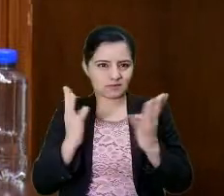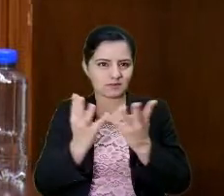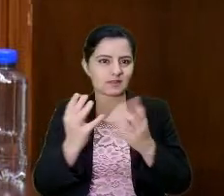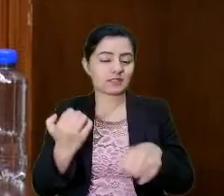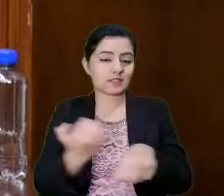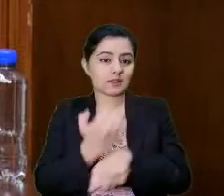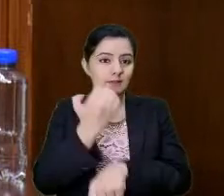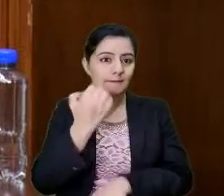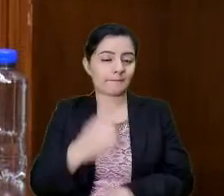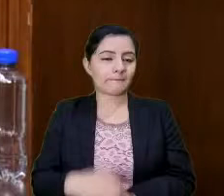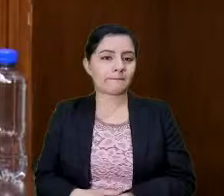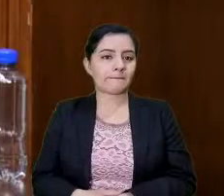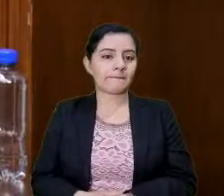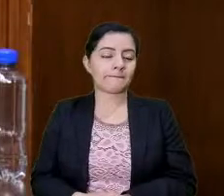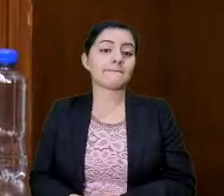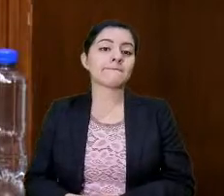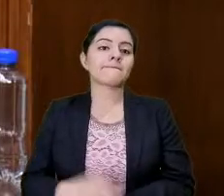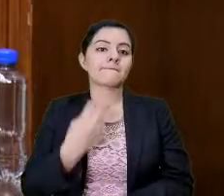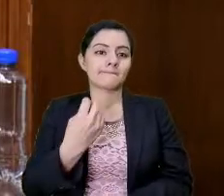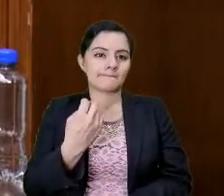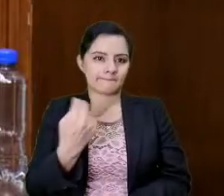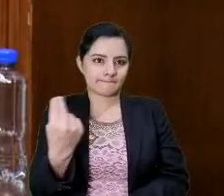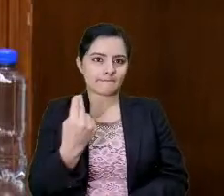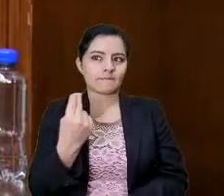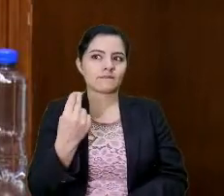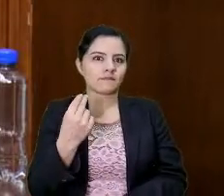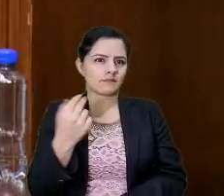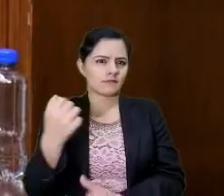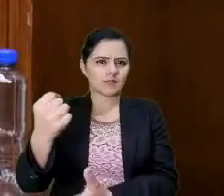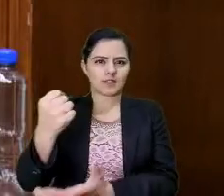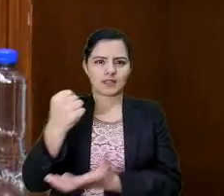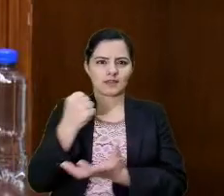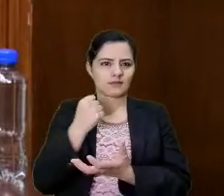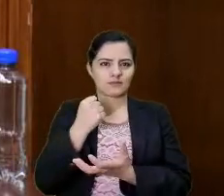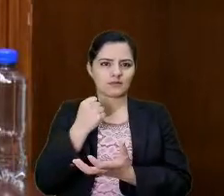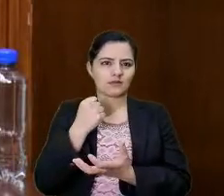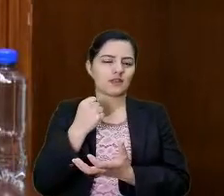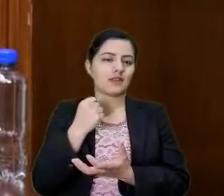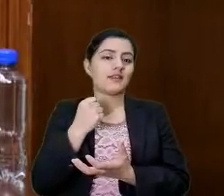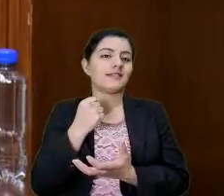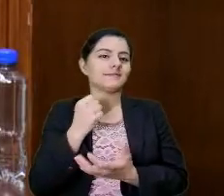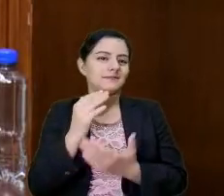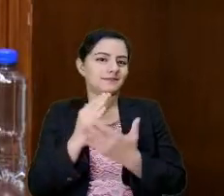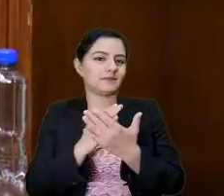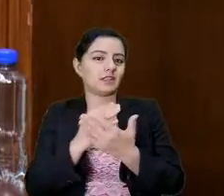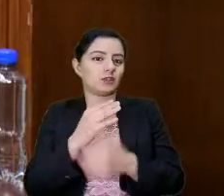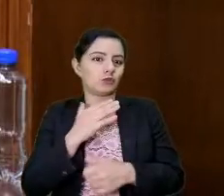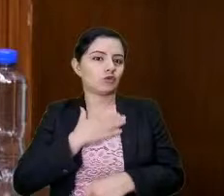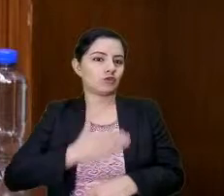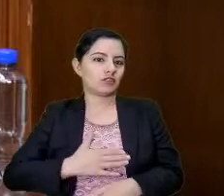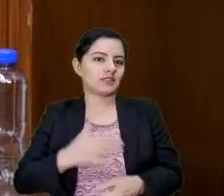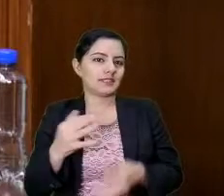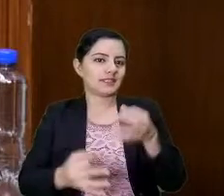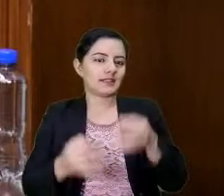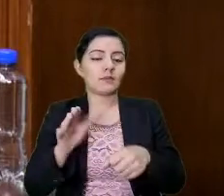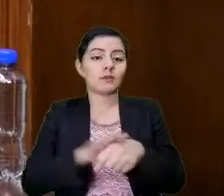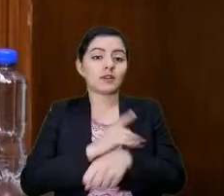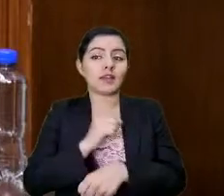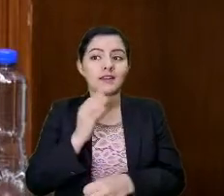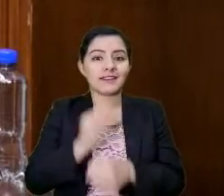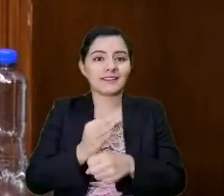una reorientación del gasto público en justicia, ya que en la actualidad el Poder Judicial de la